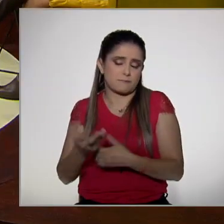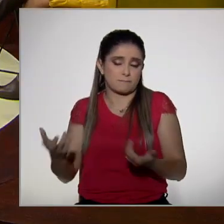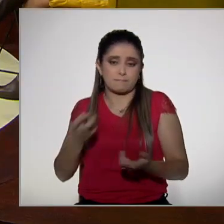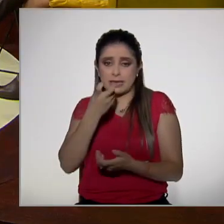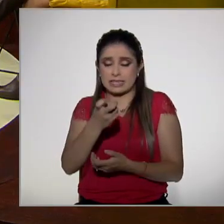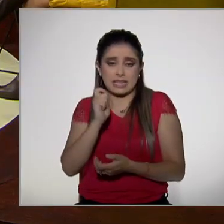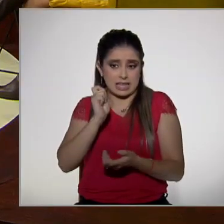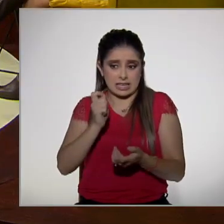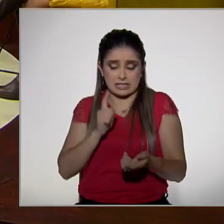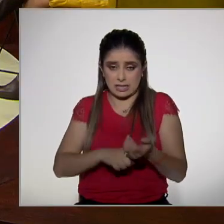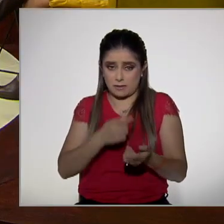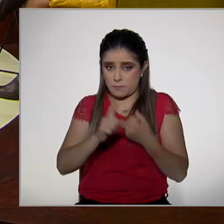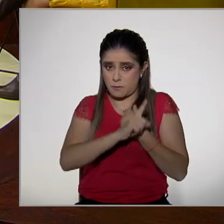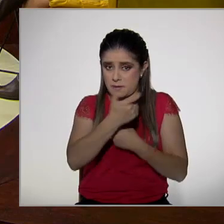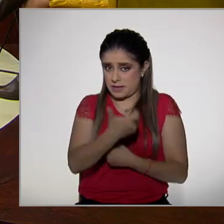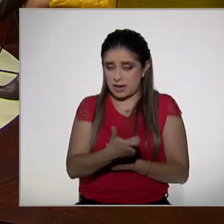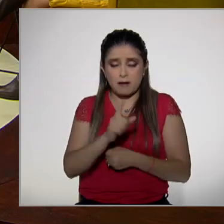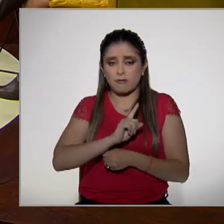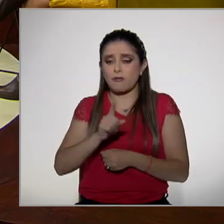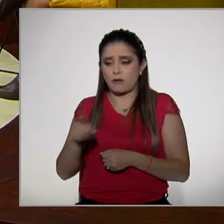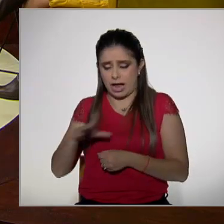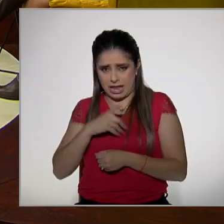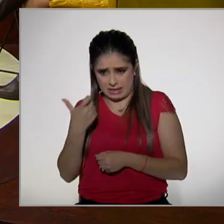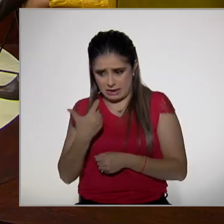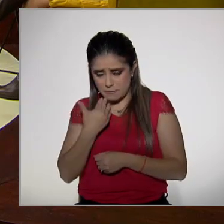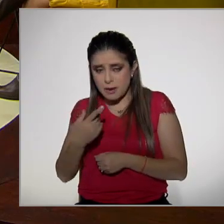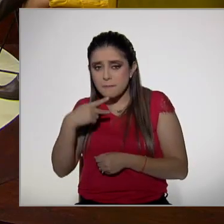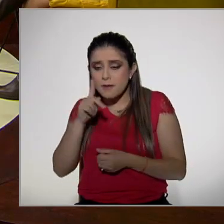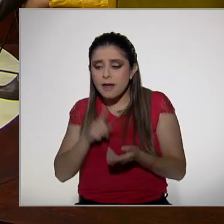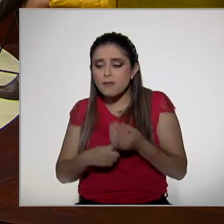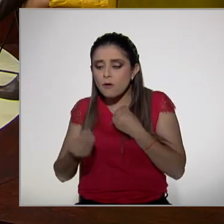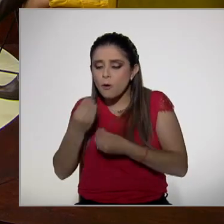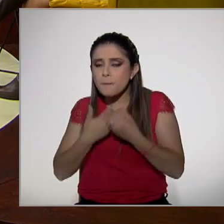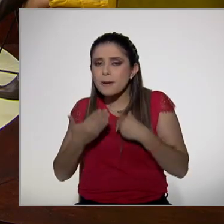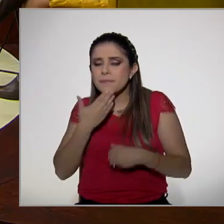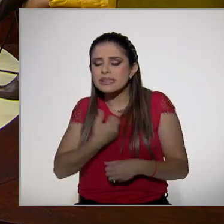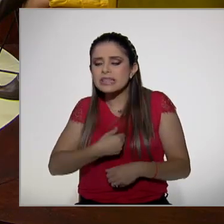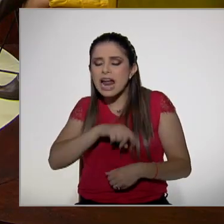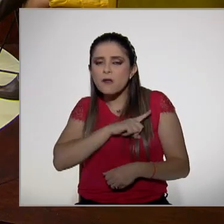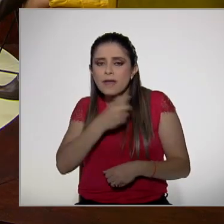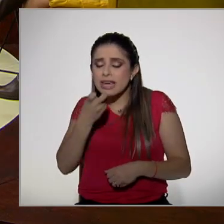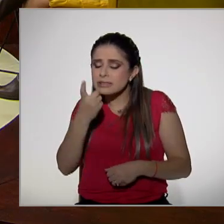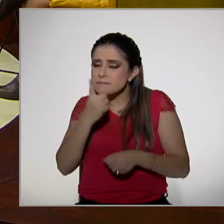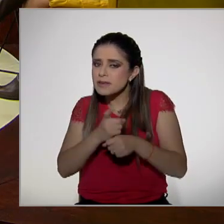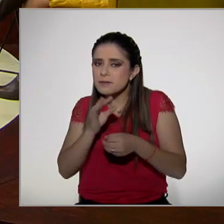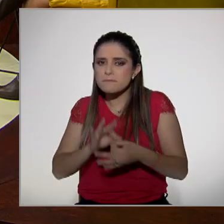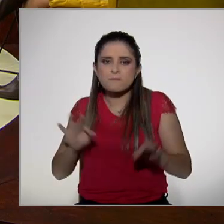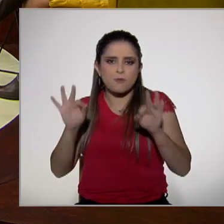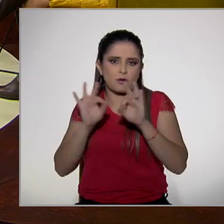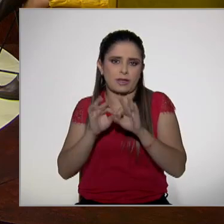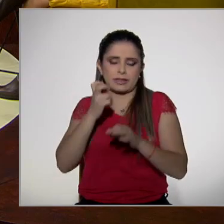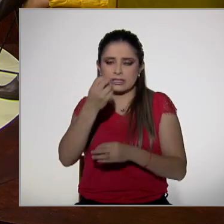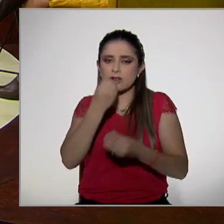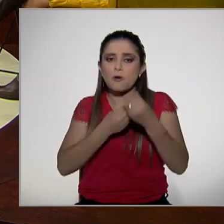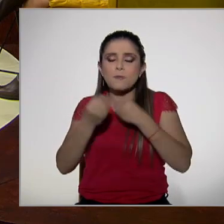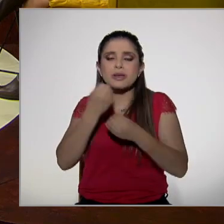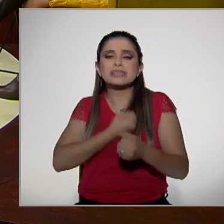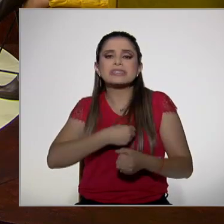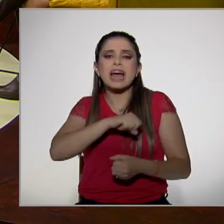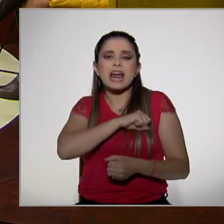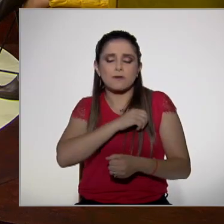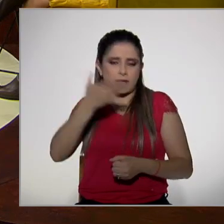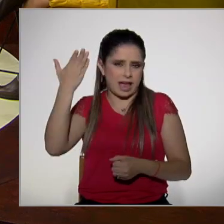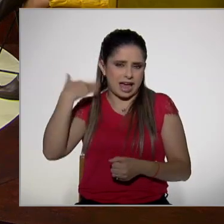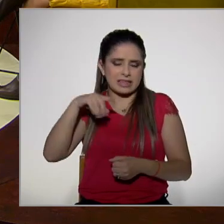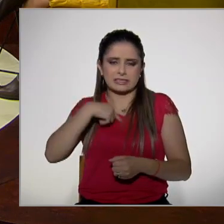tiene que ver que a lo mejor tiene una mejor economía pero no tiene consciencia alimentación por eso vean ese programa que hicimos de alimentación saludable ya dedicamos dos horas